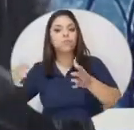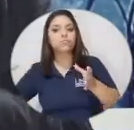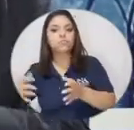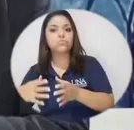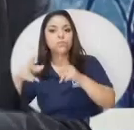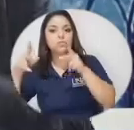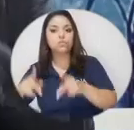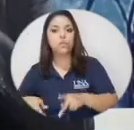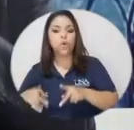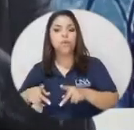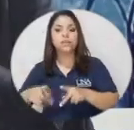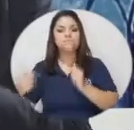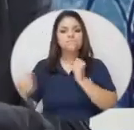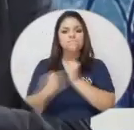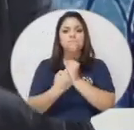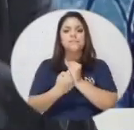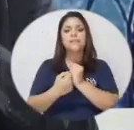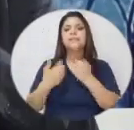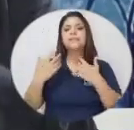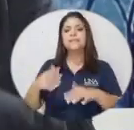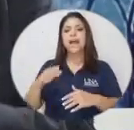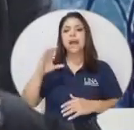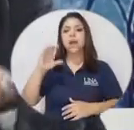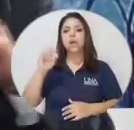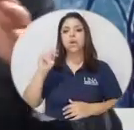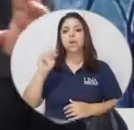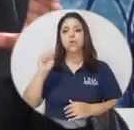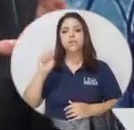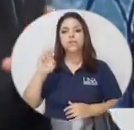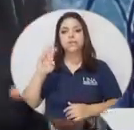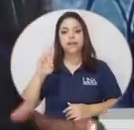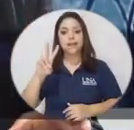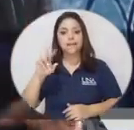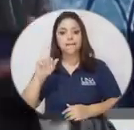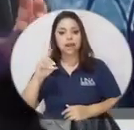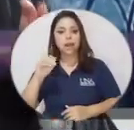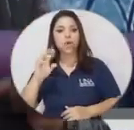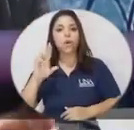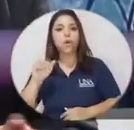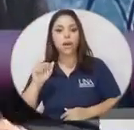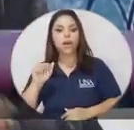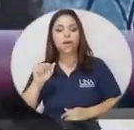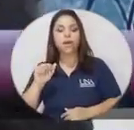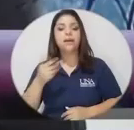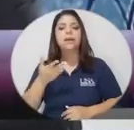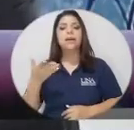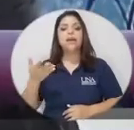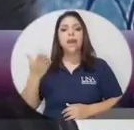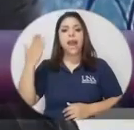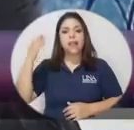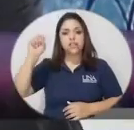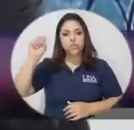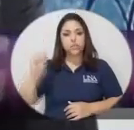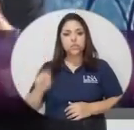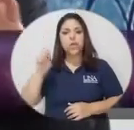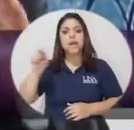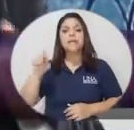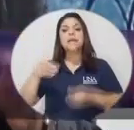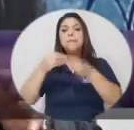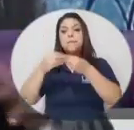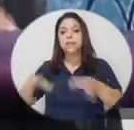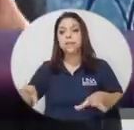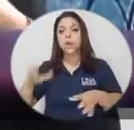muy conservadora que evidentemente en los estados del sur y en partes donde se ha perdido la capacidad industrial, él tiene una